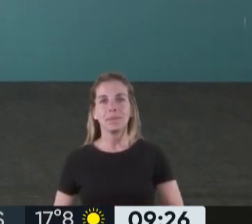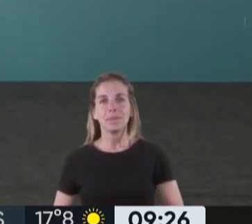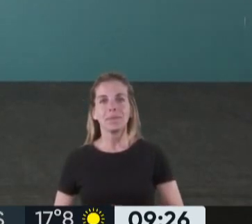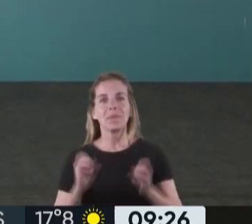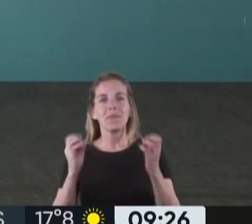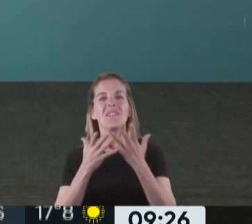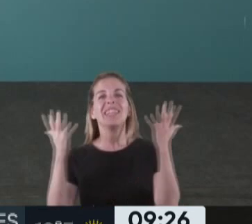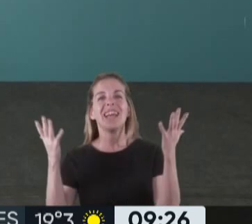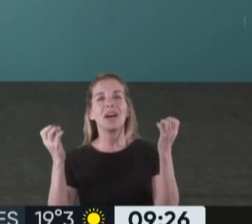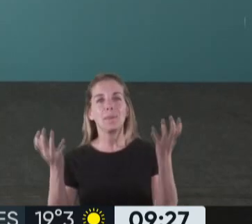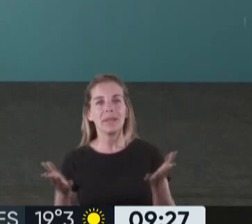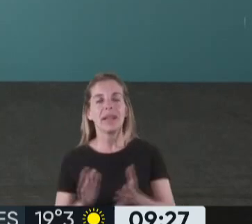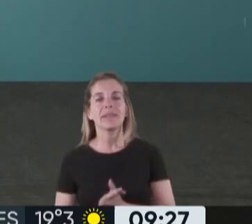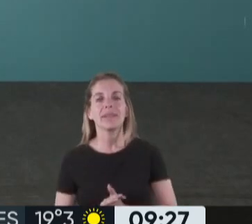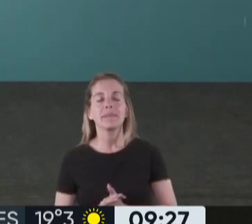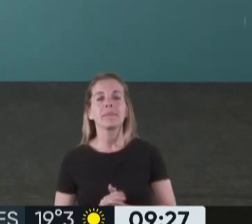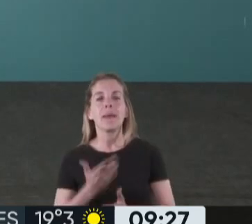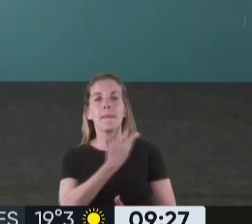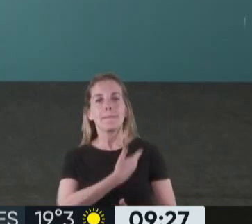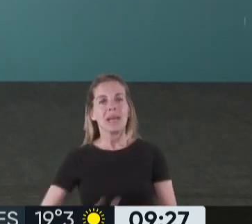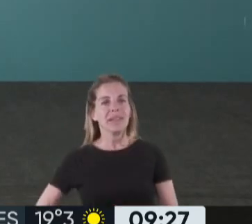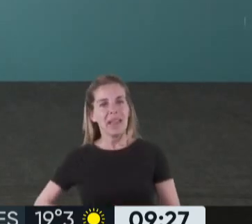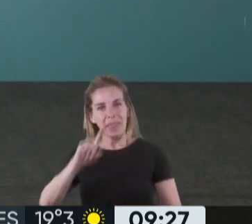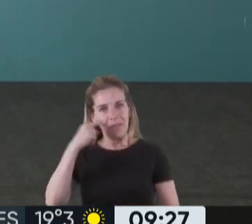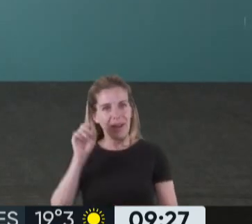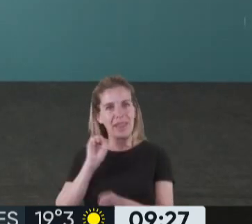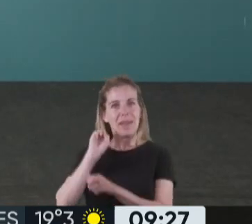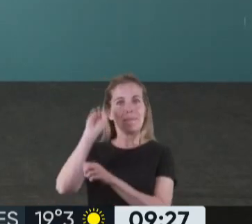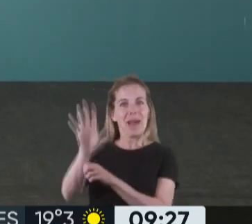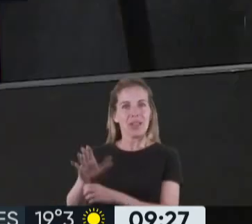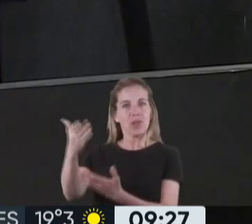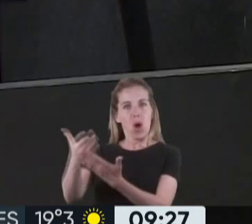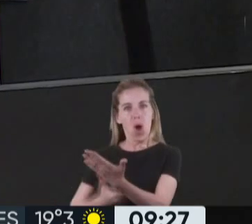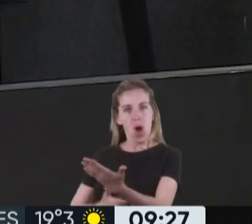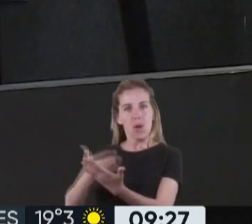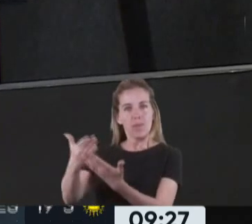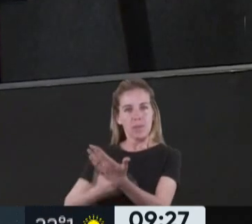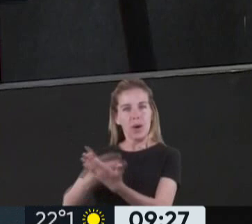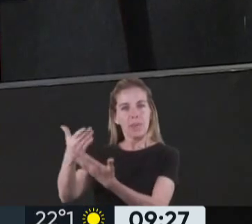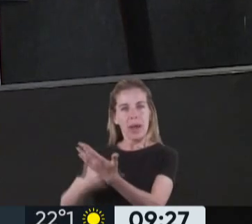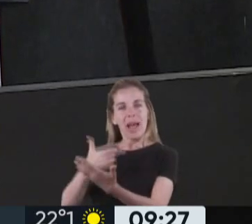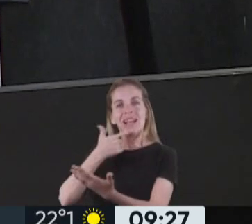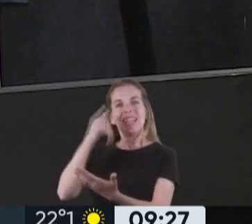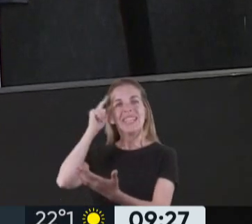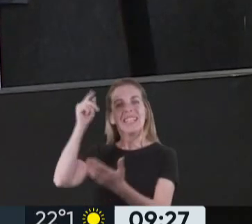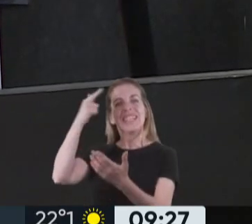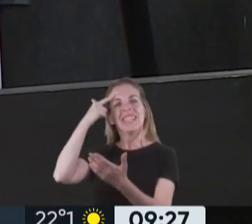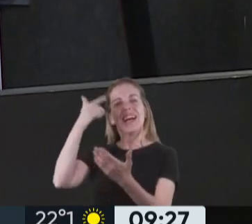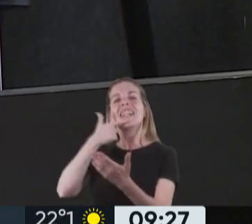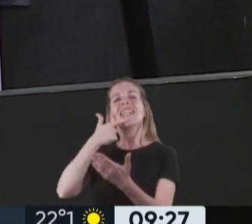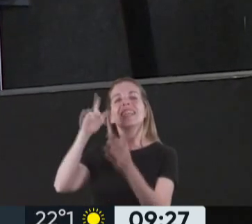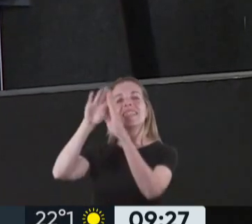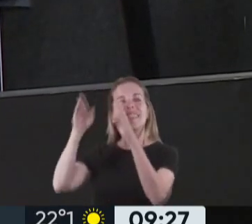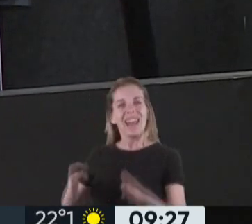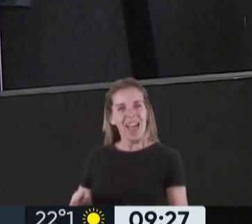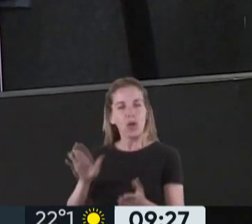¿Qué tal? Buen día, Gabriela. El presidente envió al Senado varios pliegos para ascensos militares, entre los que se encuentra